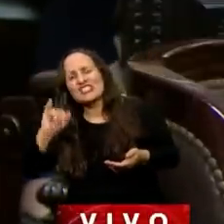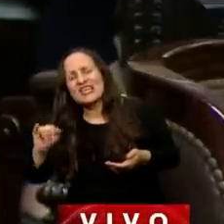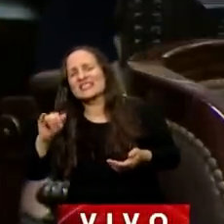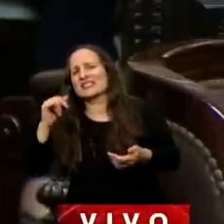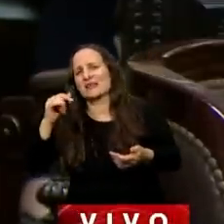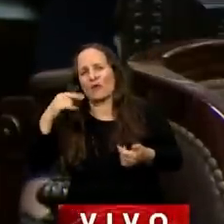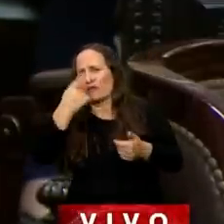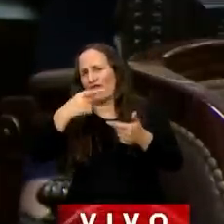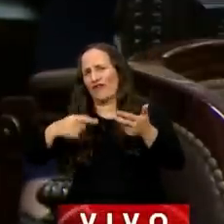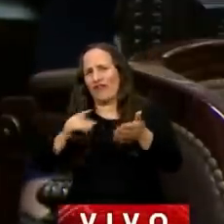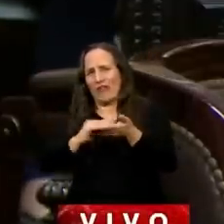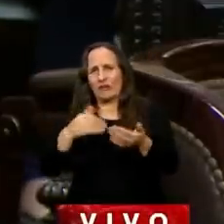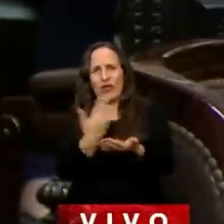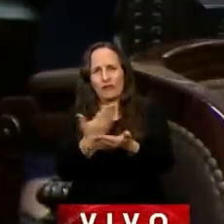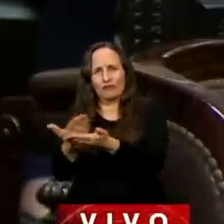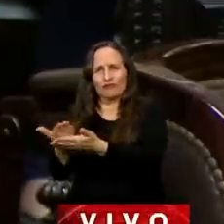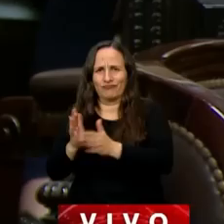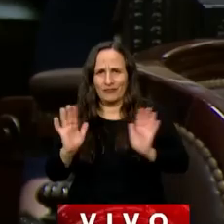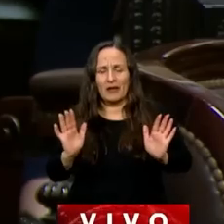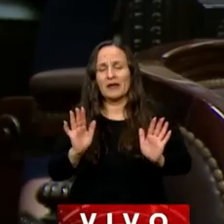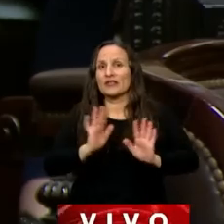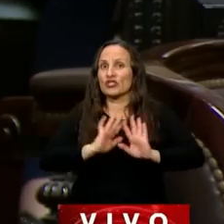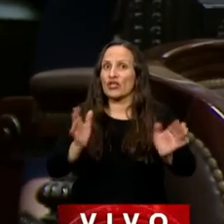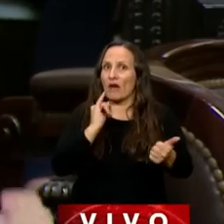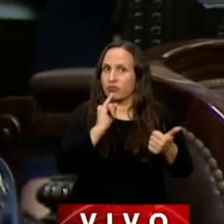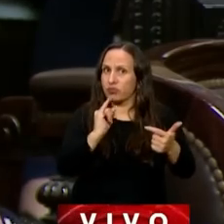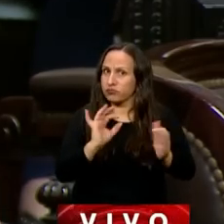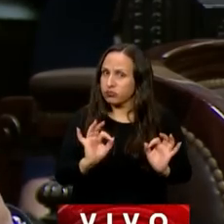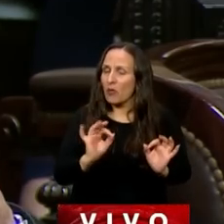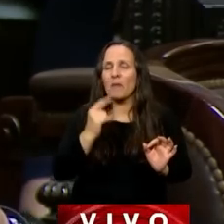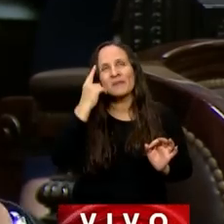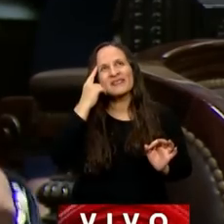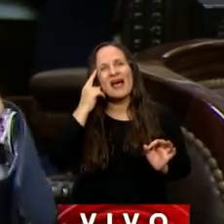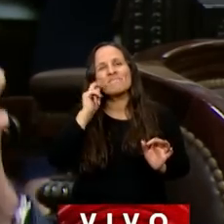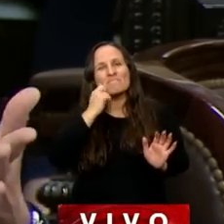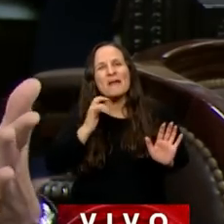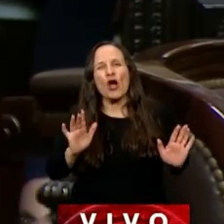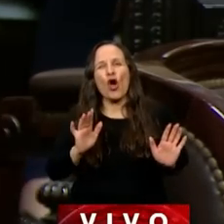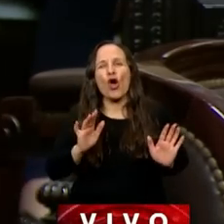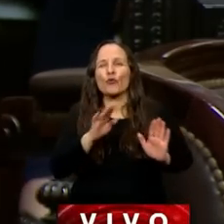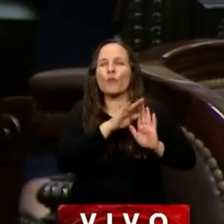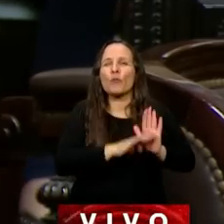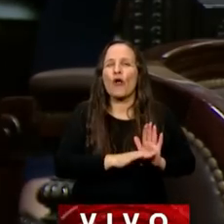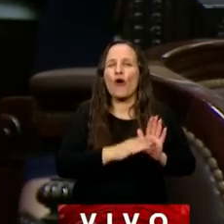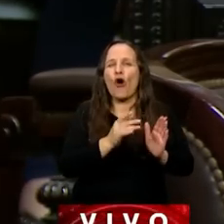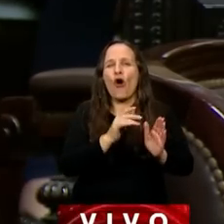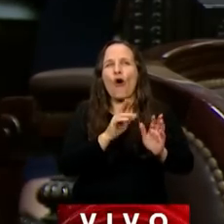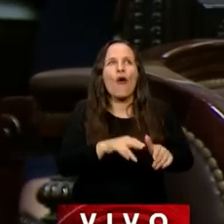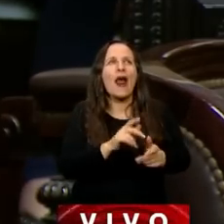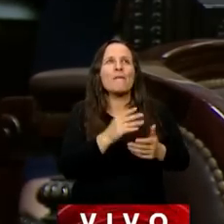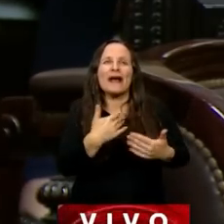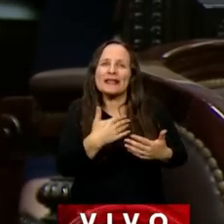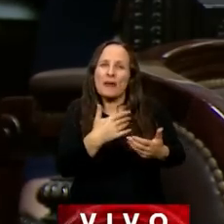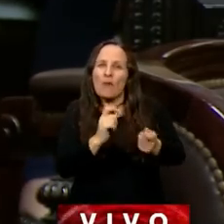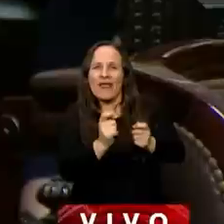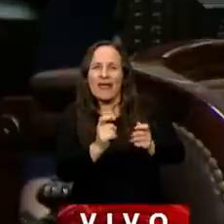Pero bueno, sentimos que, hecho estas salvedades, es mejor tener un programa perfectible desde ya a no tener ninguno, como